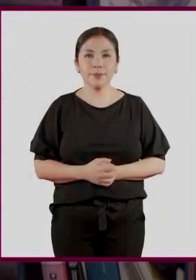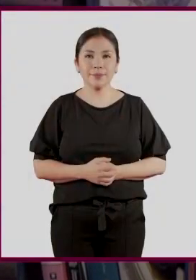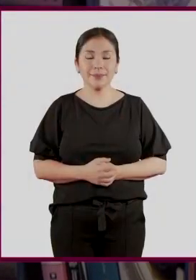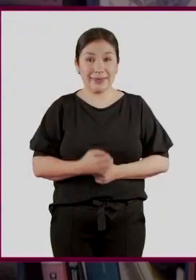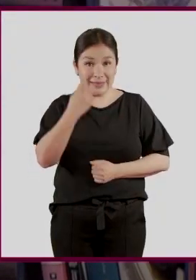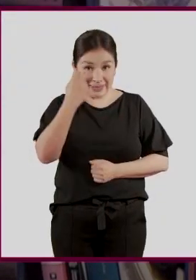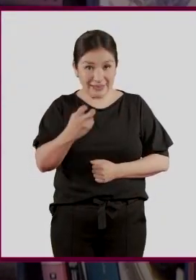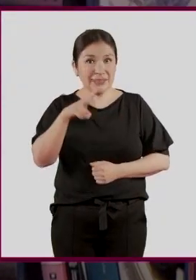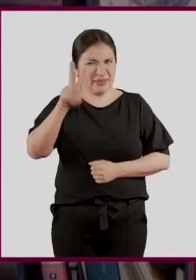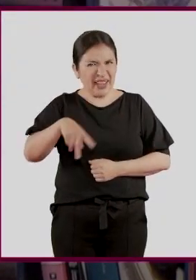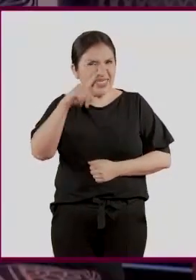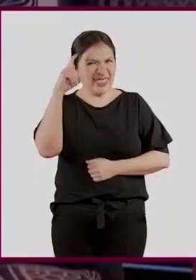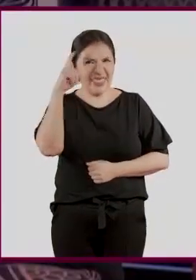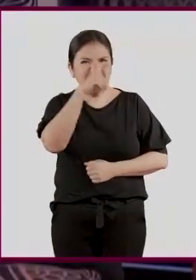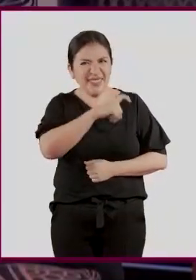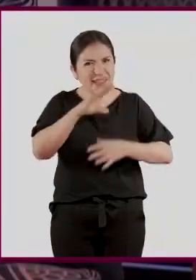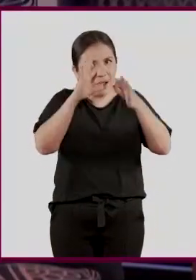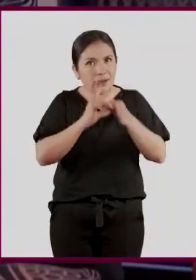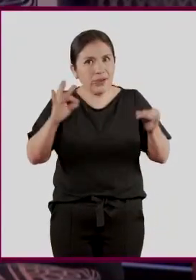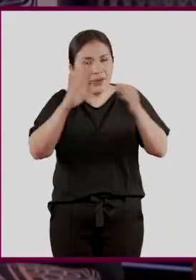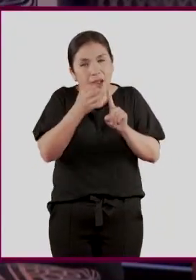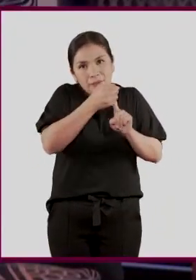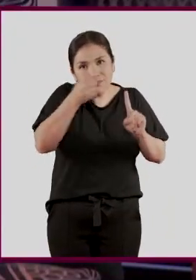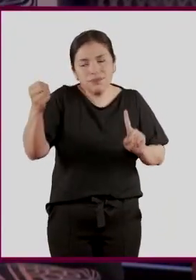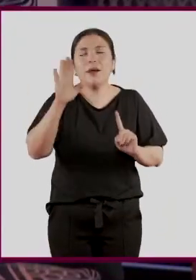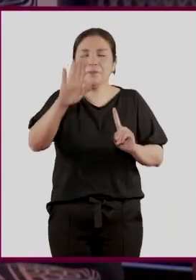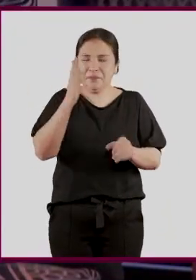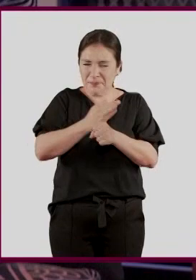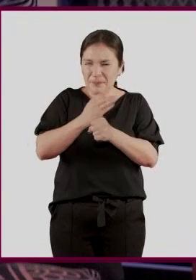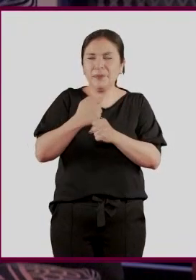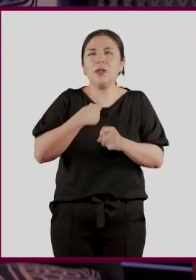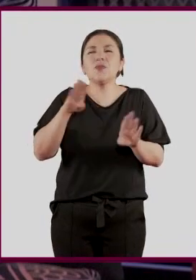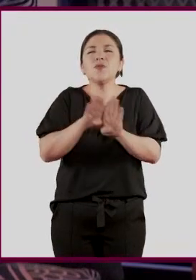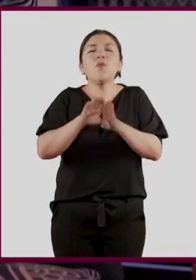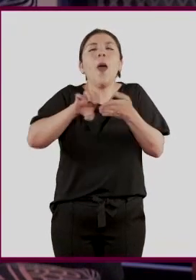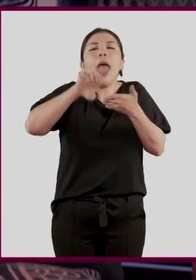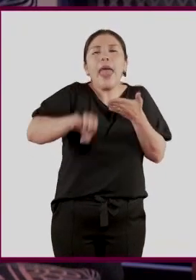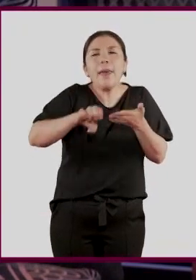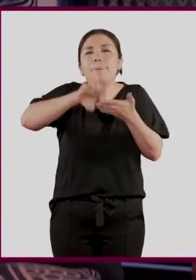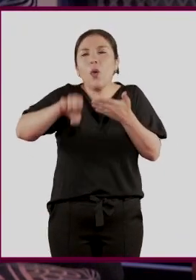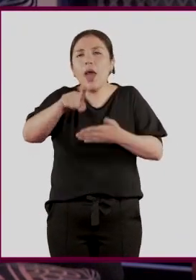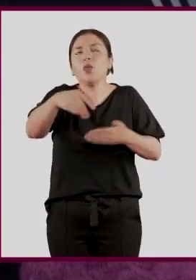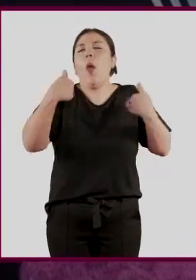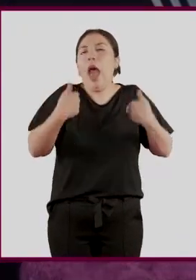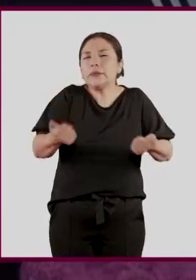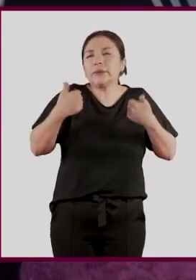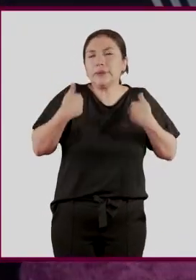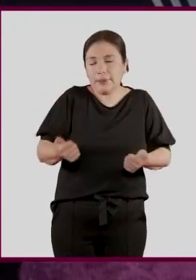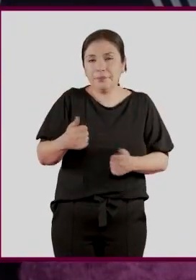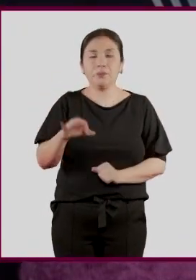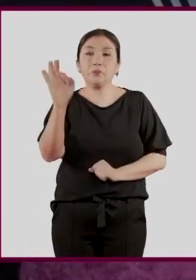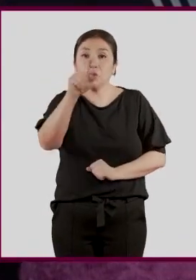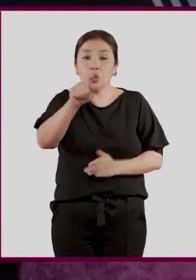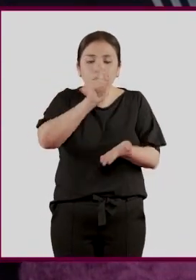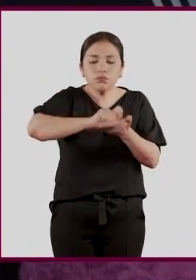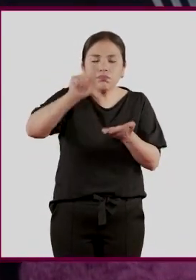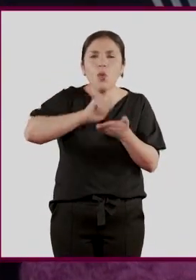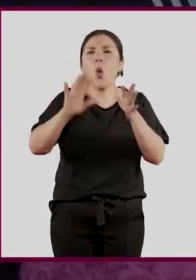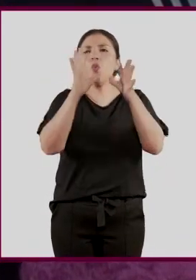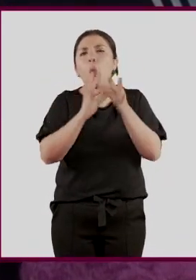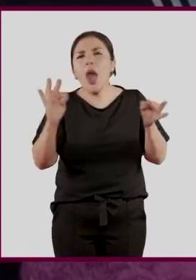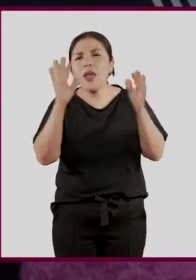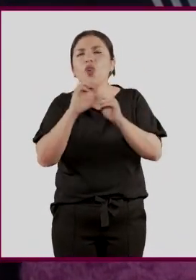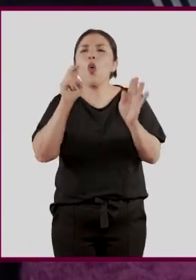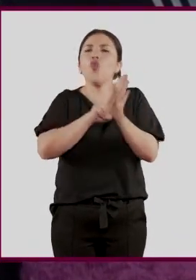Esto está muy complicado, pero vamos a intentar algunos ejemplos para que se entienda. Si tú escribes un cuento o